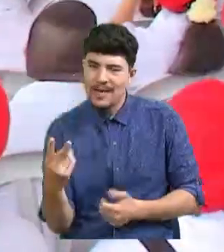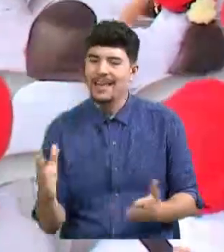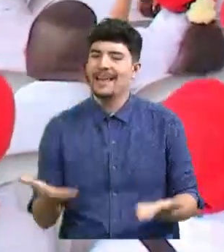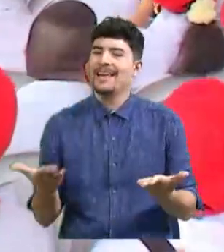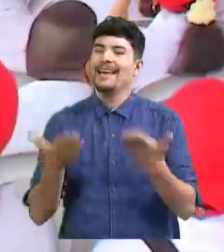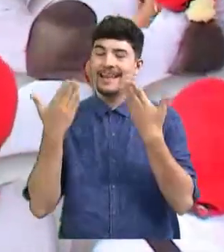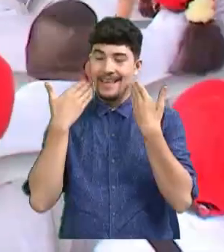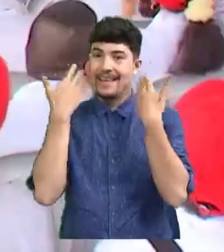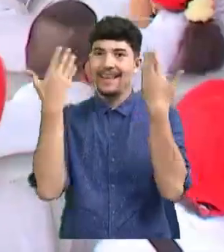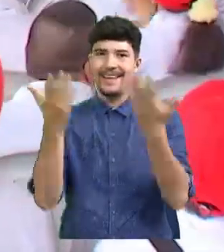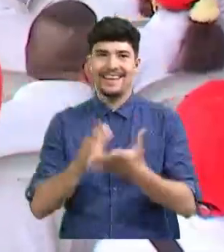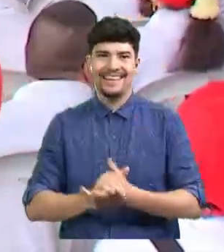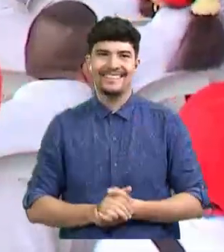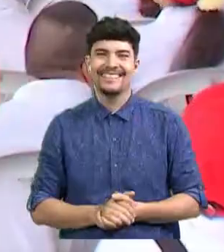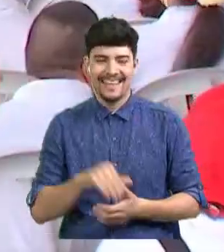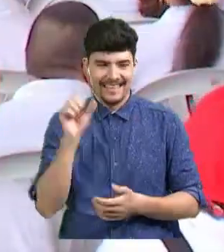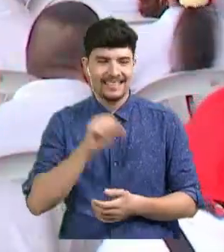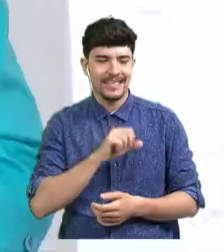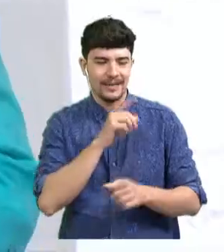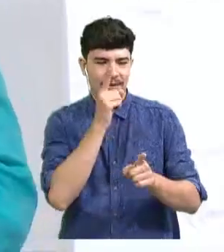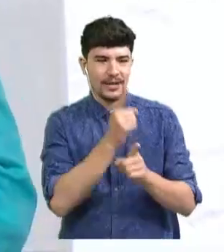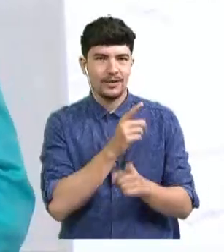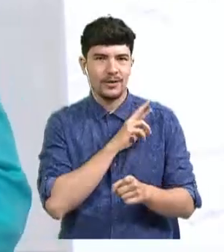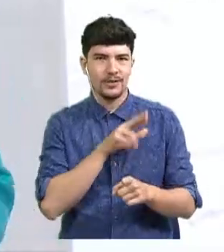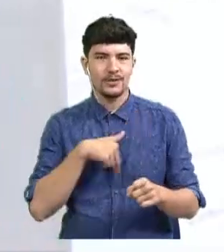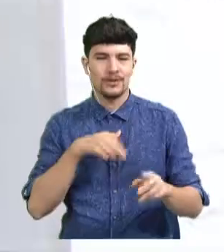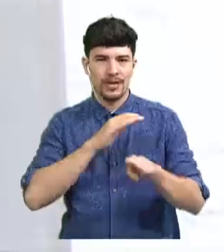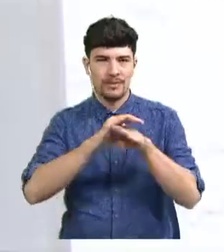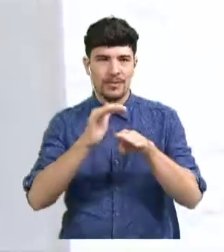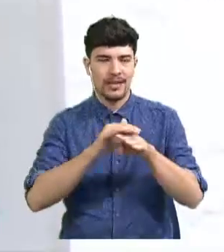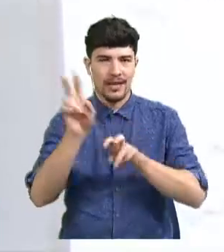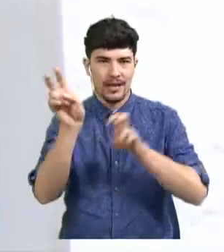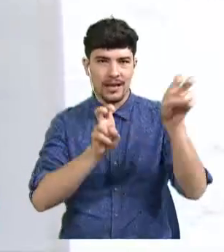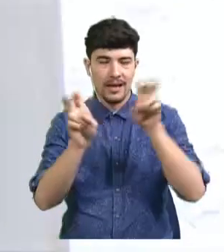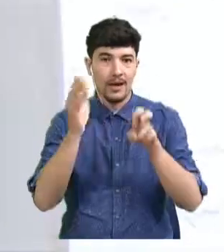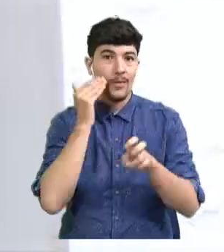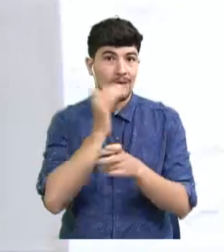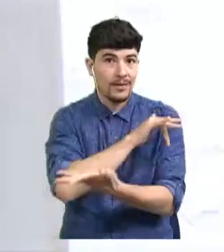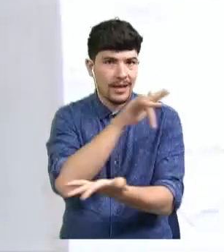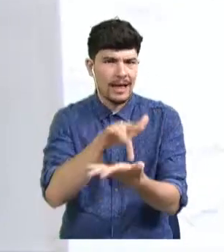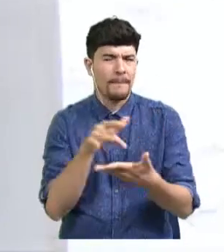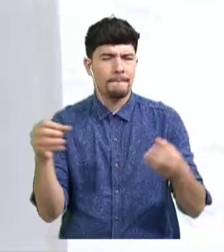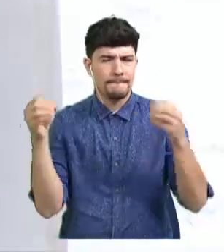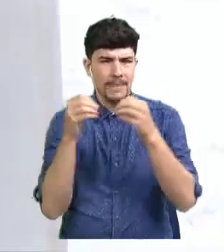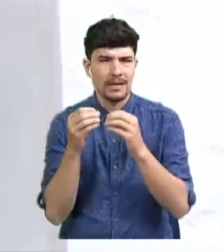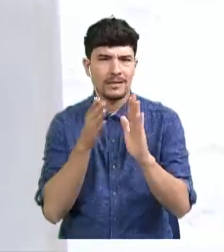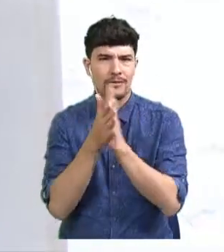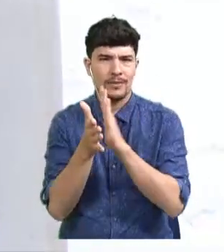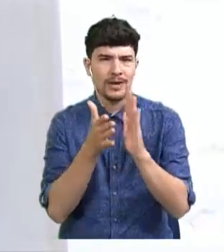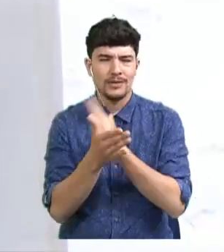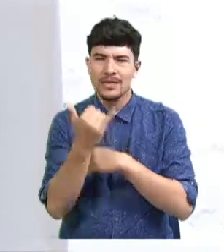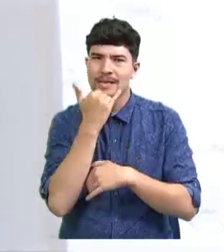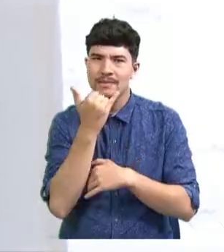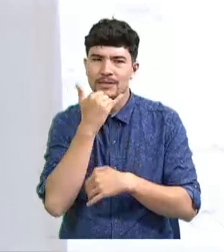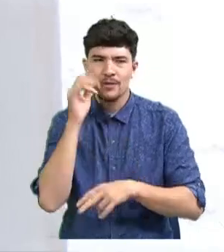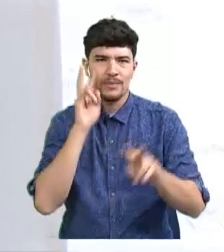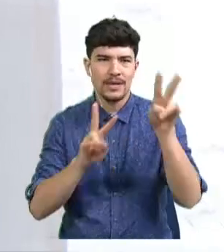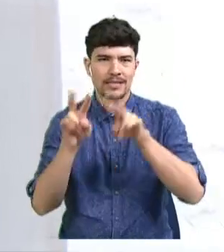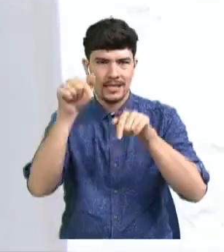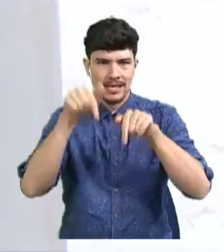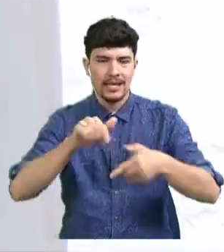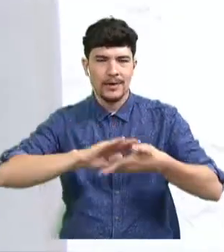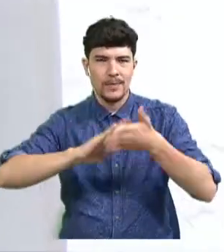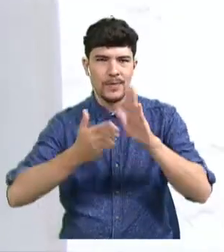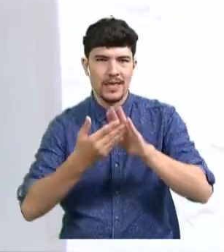radiantes. Así es, gobernador, lo queremos invitar a una pausa comercial y en minutos tendremos todos los detalles de la visita por la Comuna 1 en